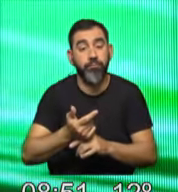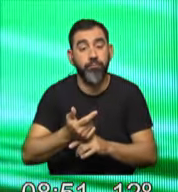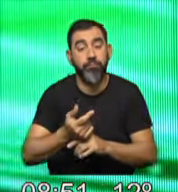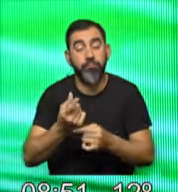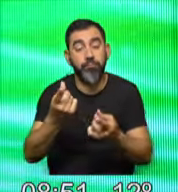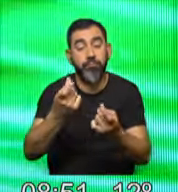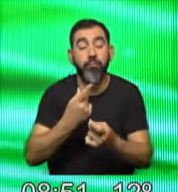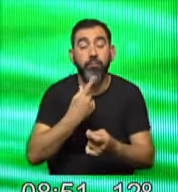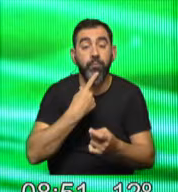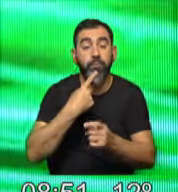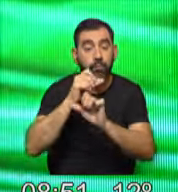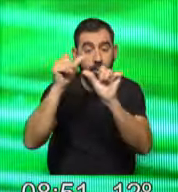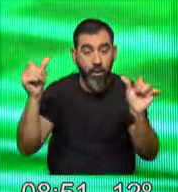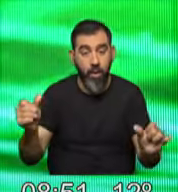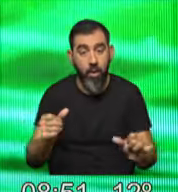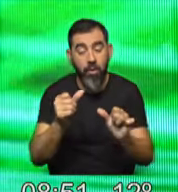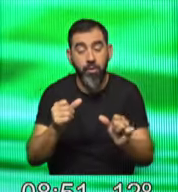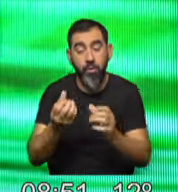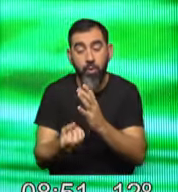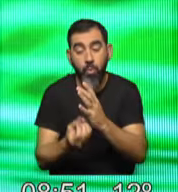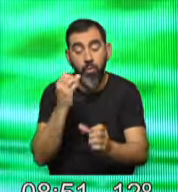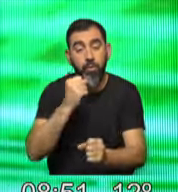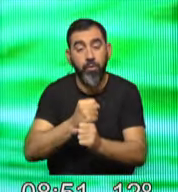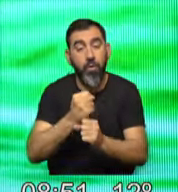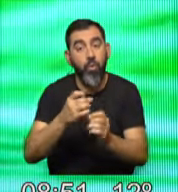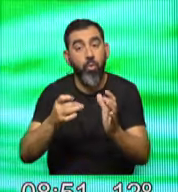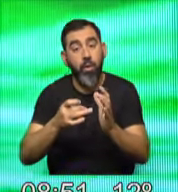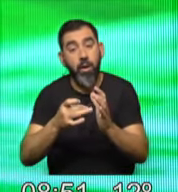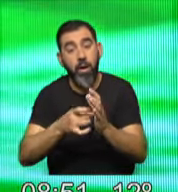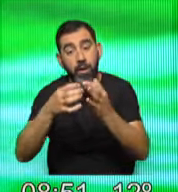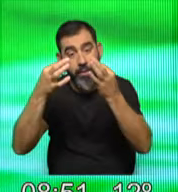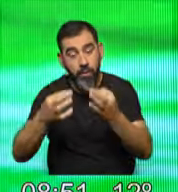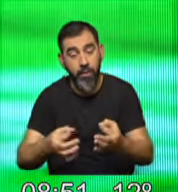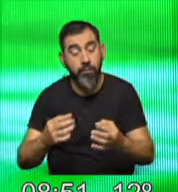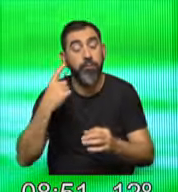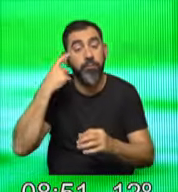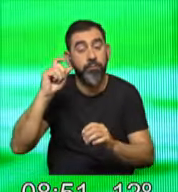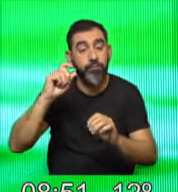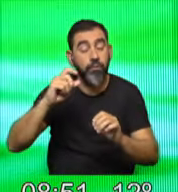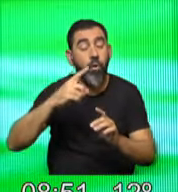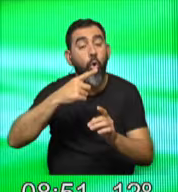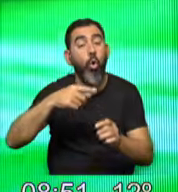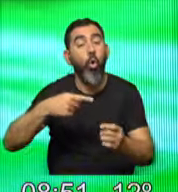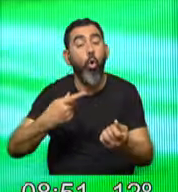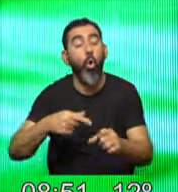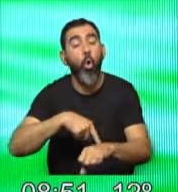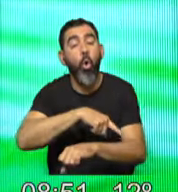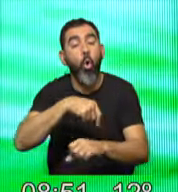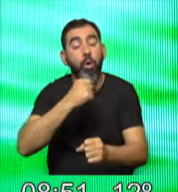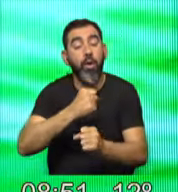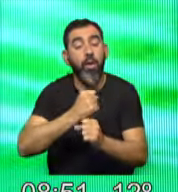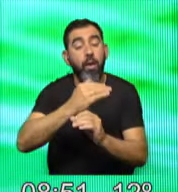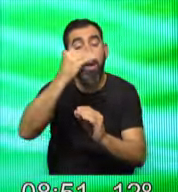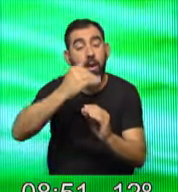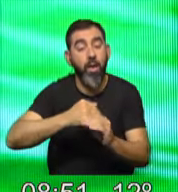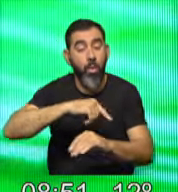de la necesidad de políticas activas de generación de puestos de trabajo de calidad ideas que tienen que ver con la reducción de la jornada de trabajo formas de